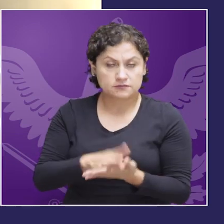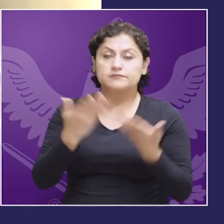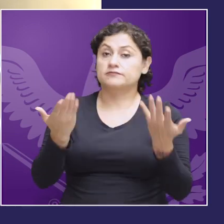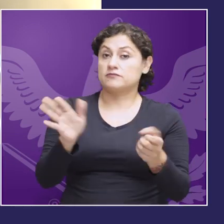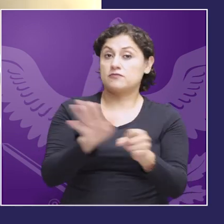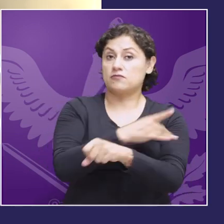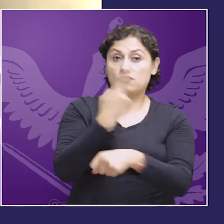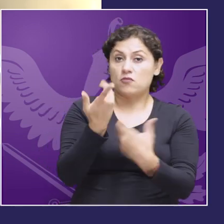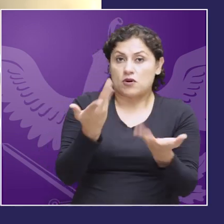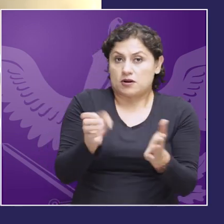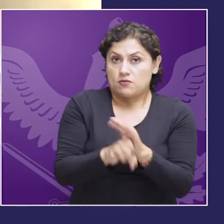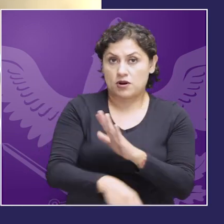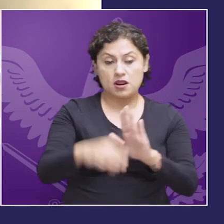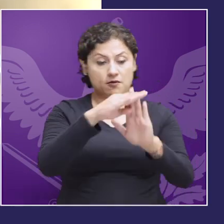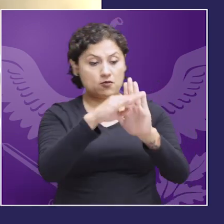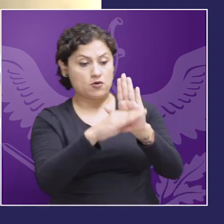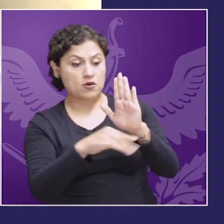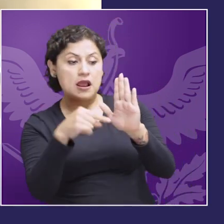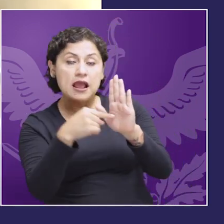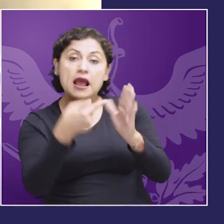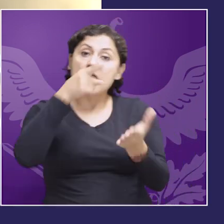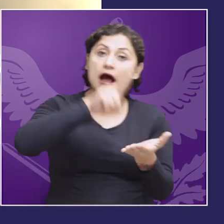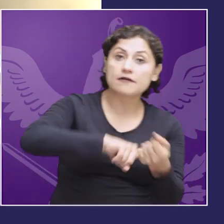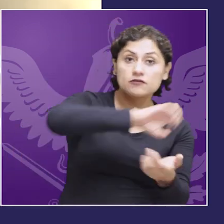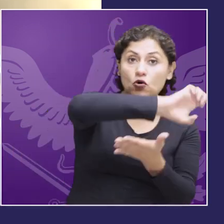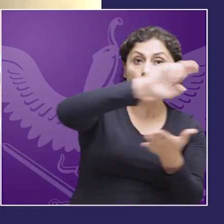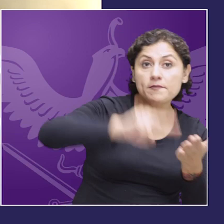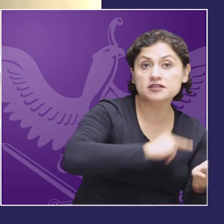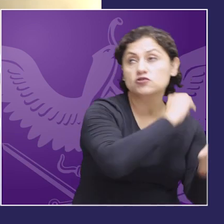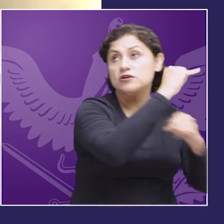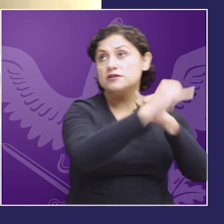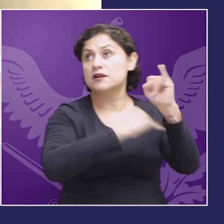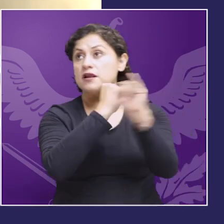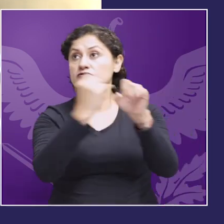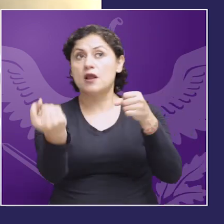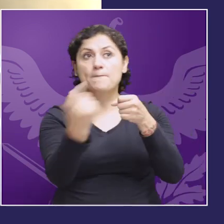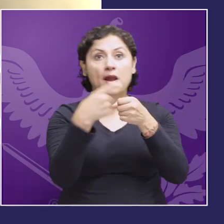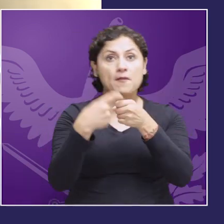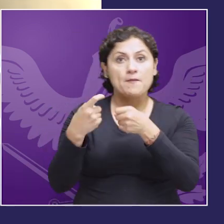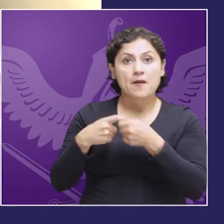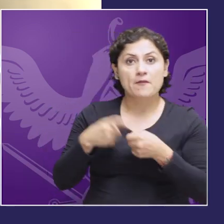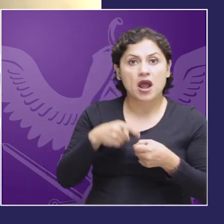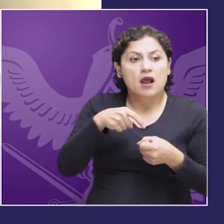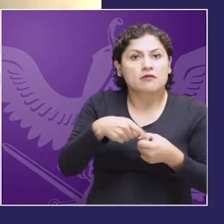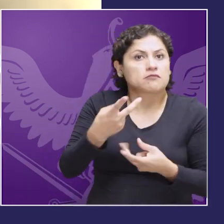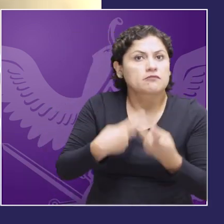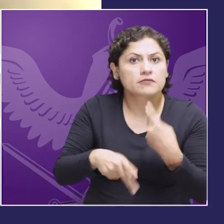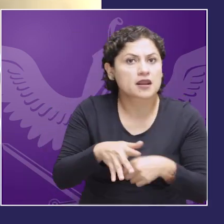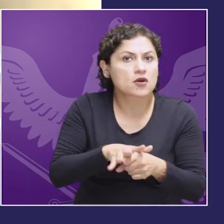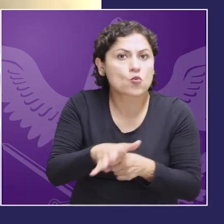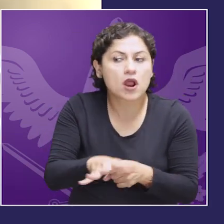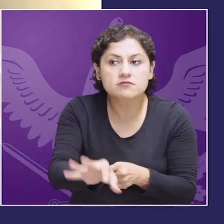recuperar la información. No hay forma de darle seguimiento a un instrumento tan poderoso como una convención si no